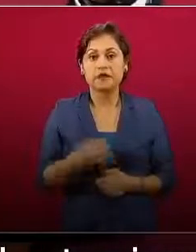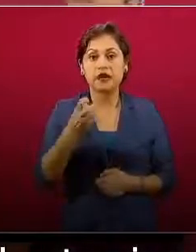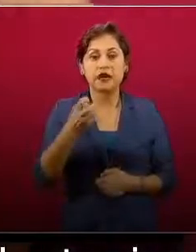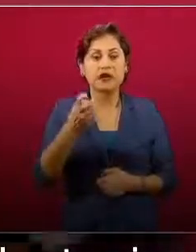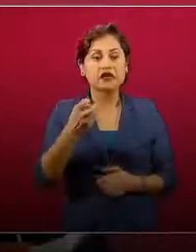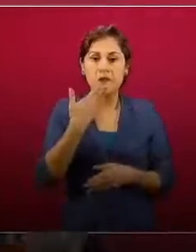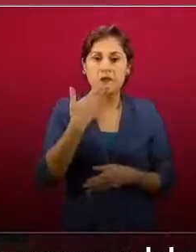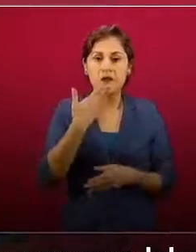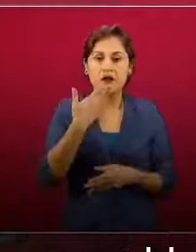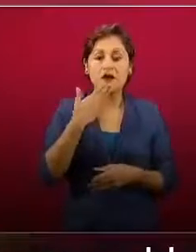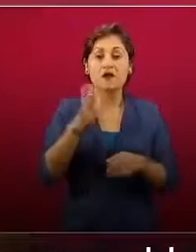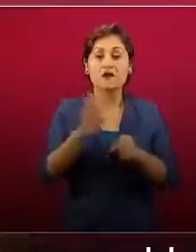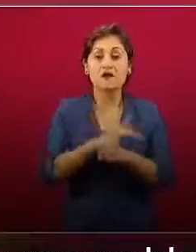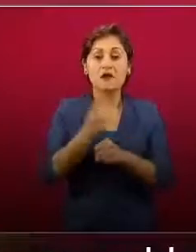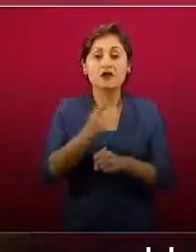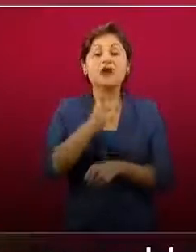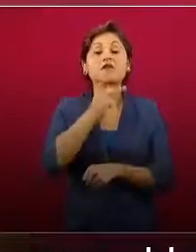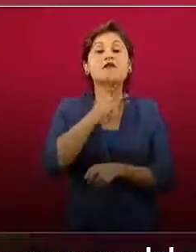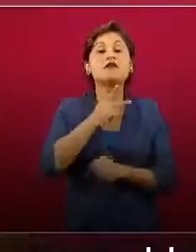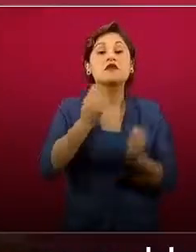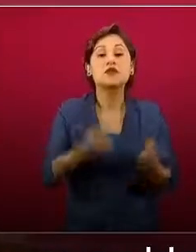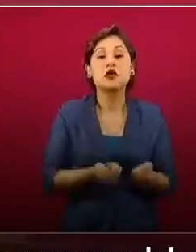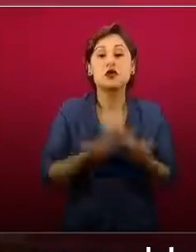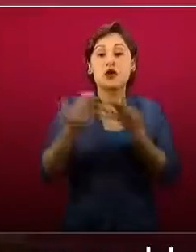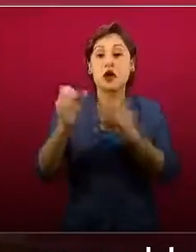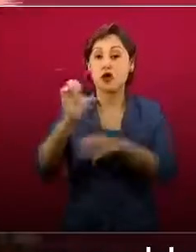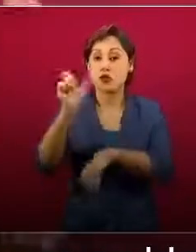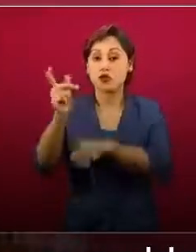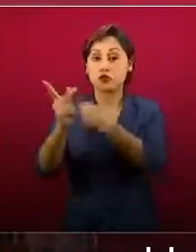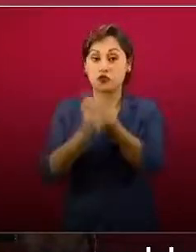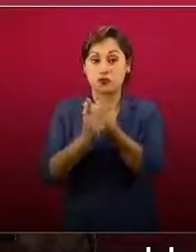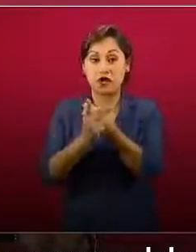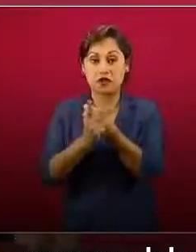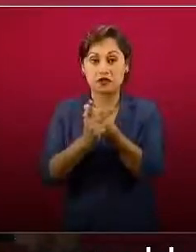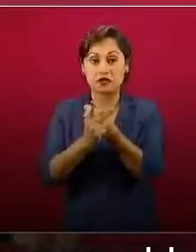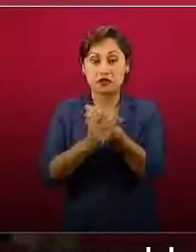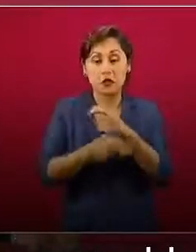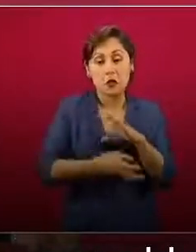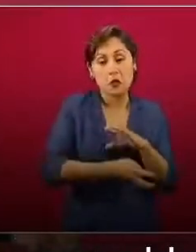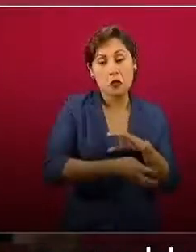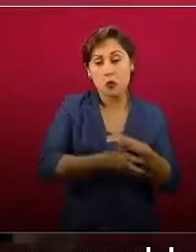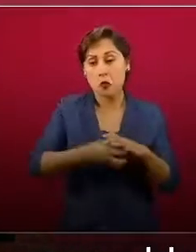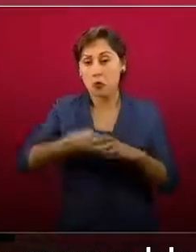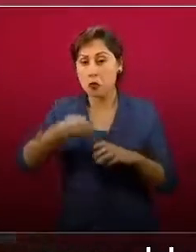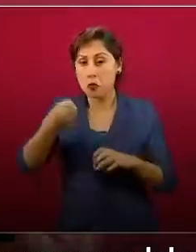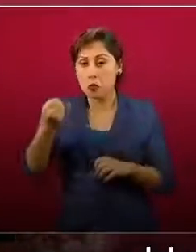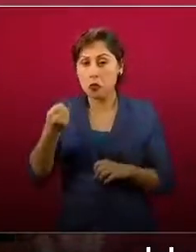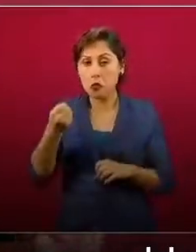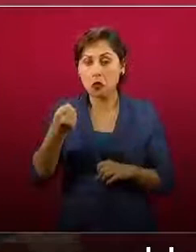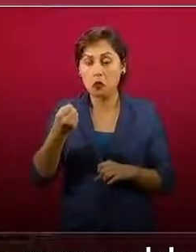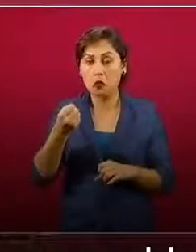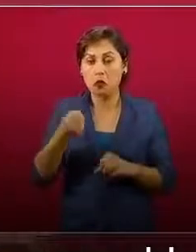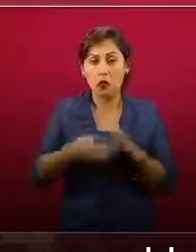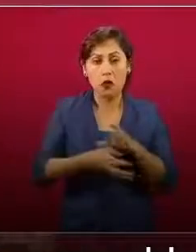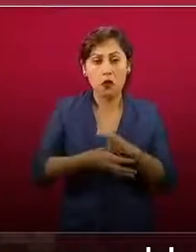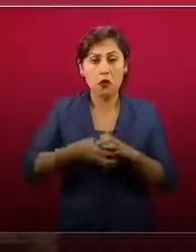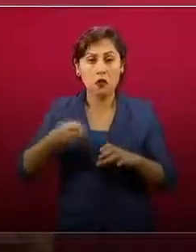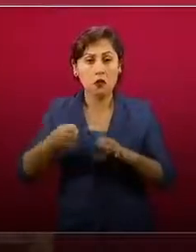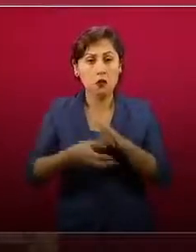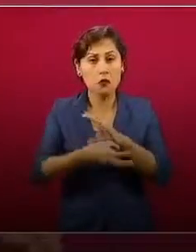al extranjero no necesitamos extraer un recurso no